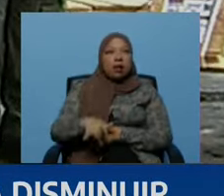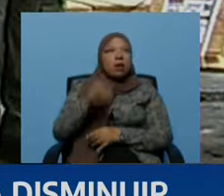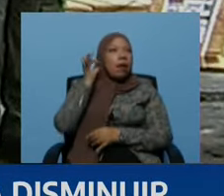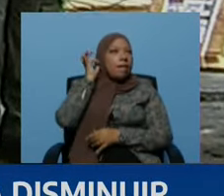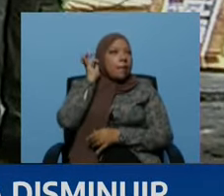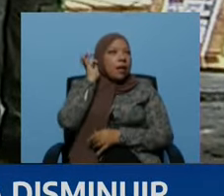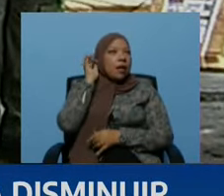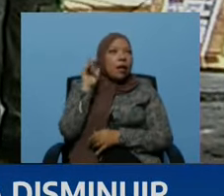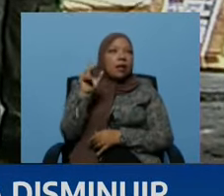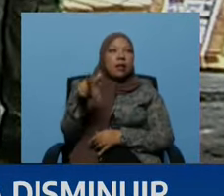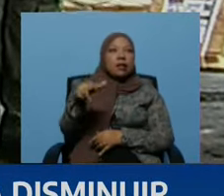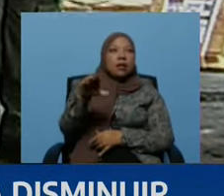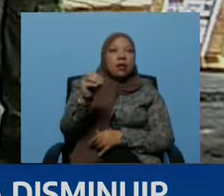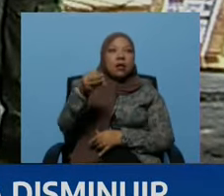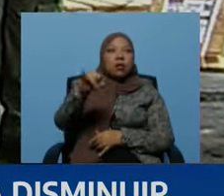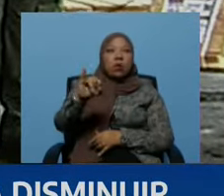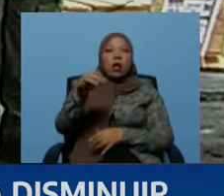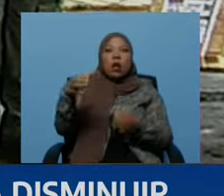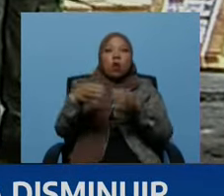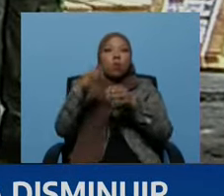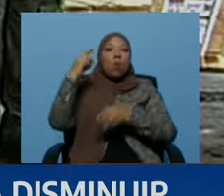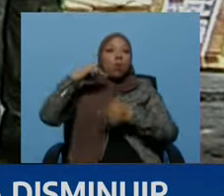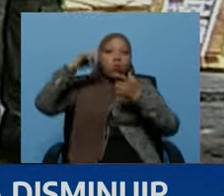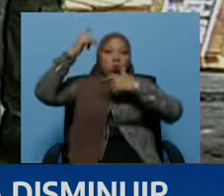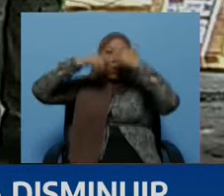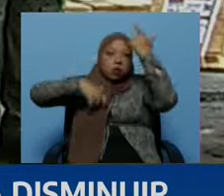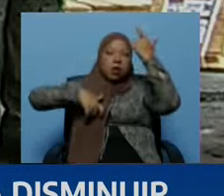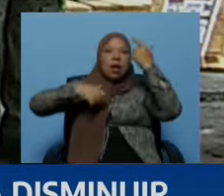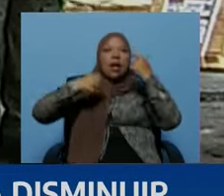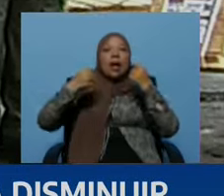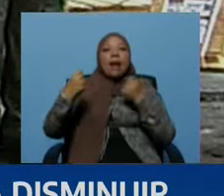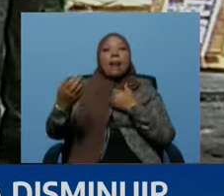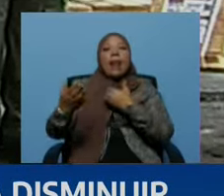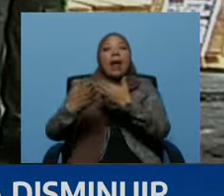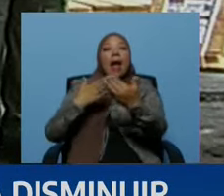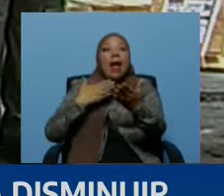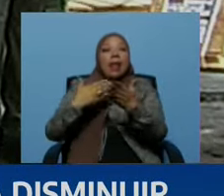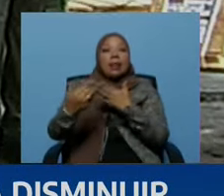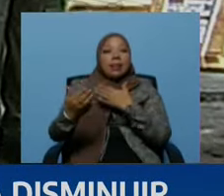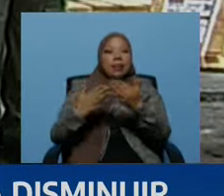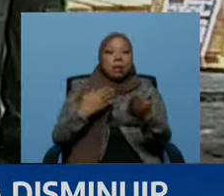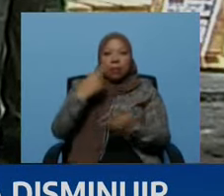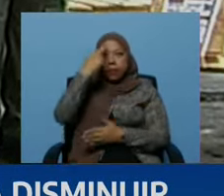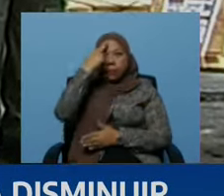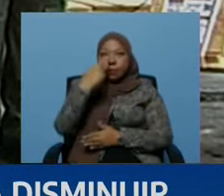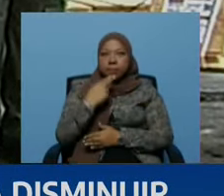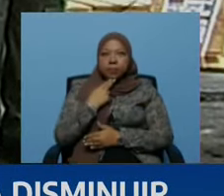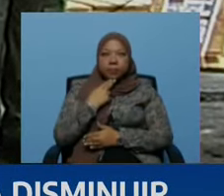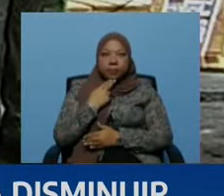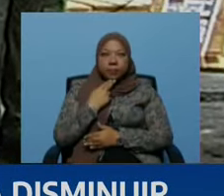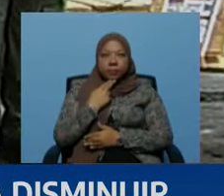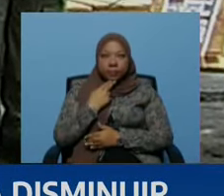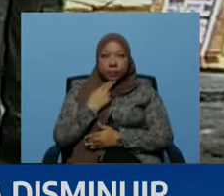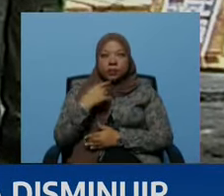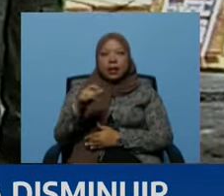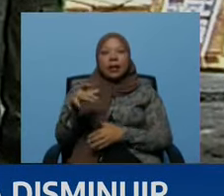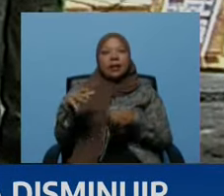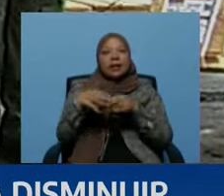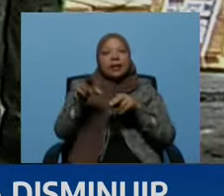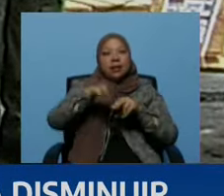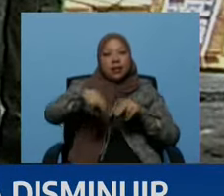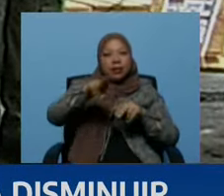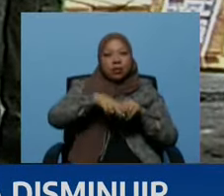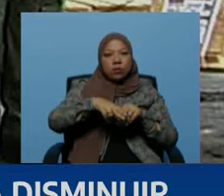Peña, jefe de VH de la parroquia Antímano, nuestros niños y niñas semilleros de la patria y